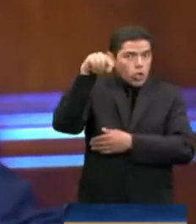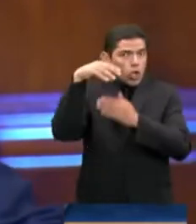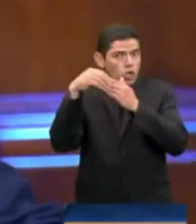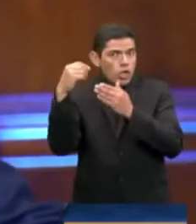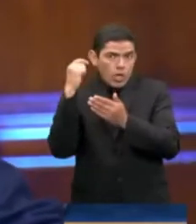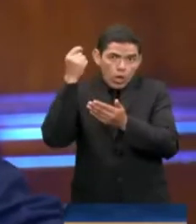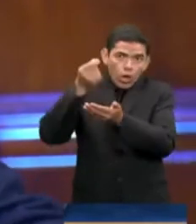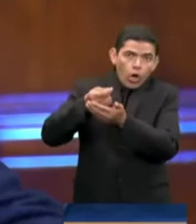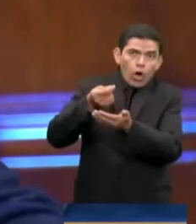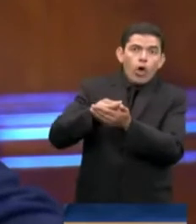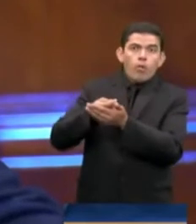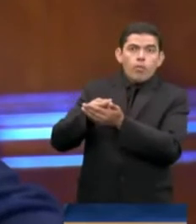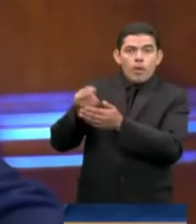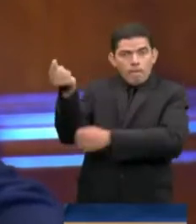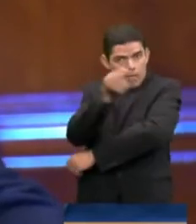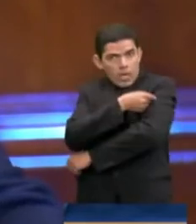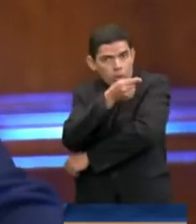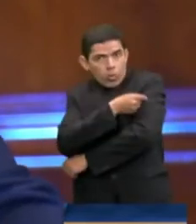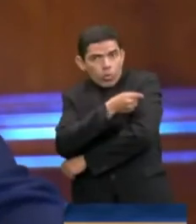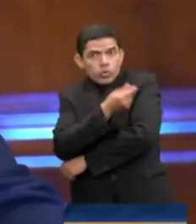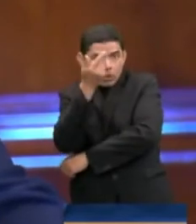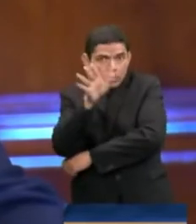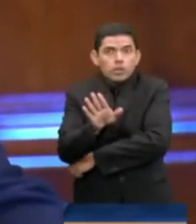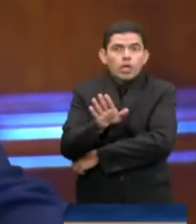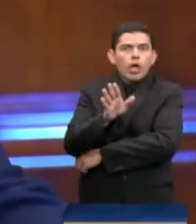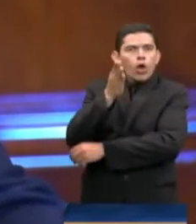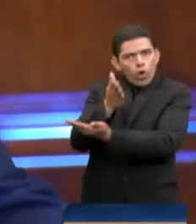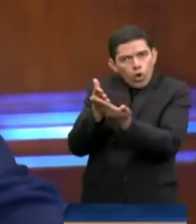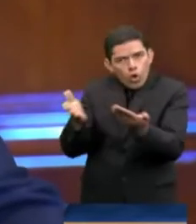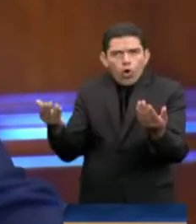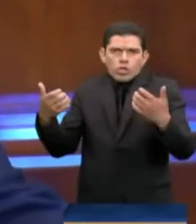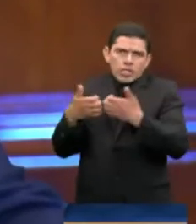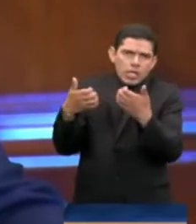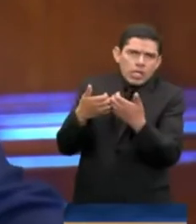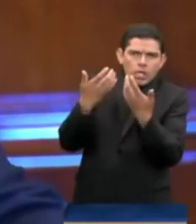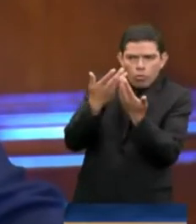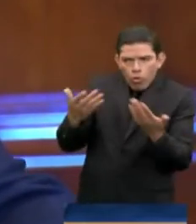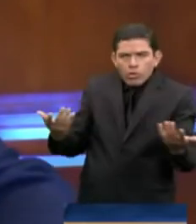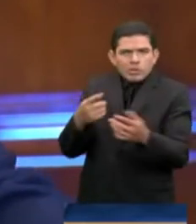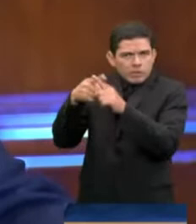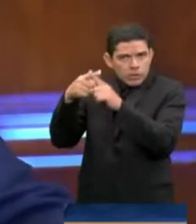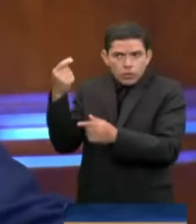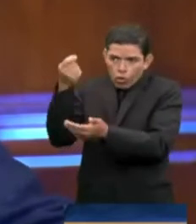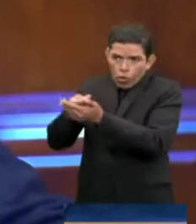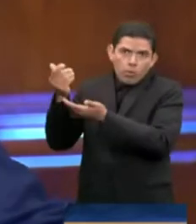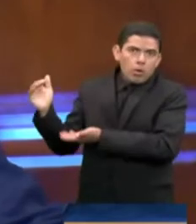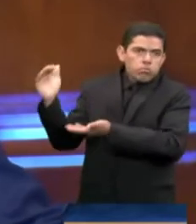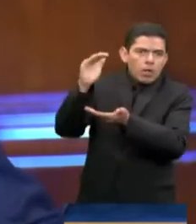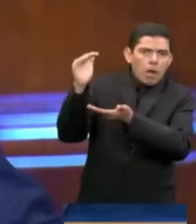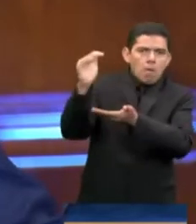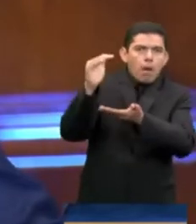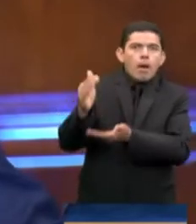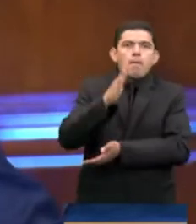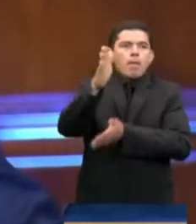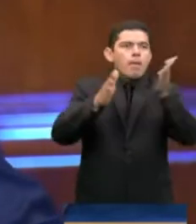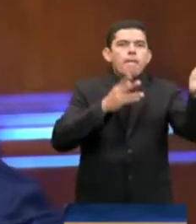1.000 millones de dólares para adquirir vacunas y todos los implementos necesarios para poder llevar a cabo el